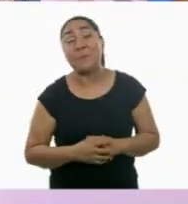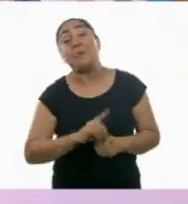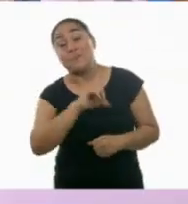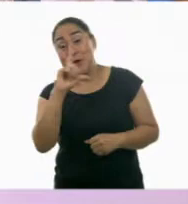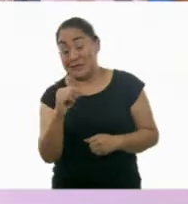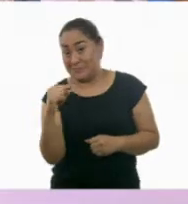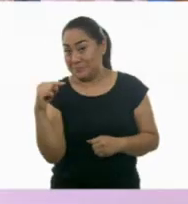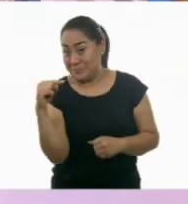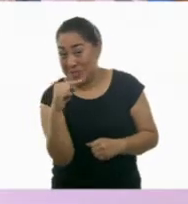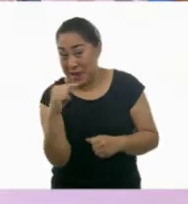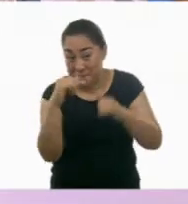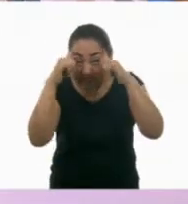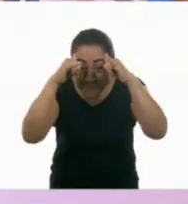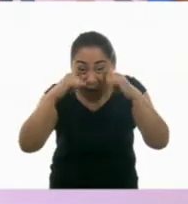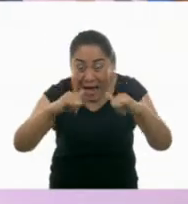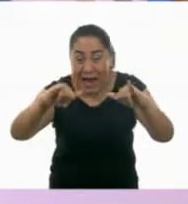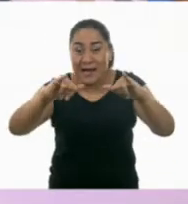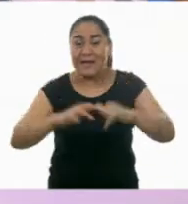vaca?